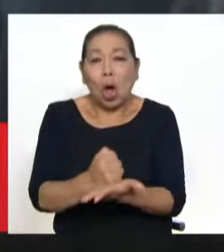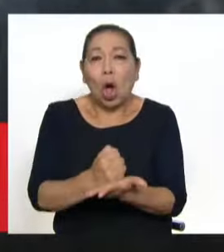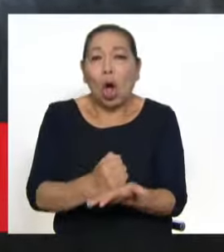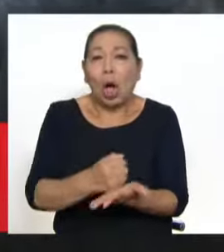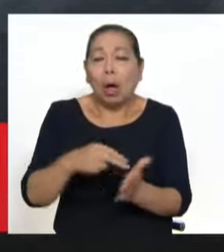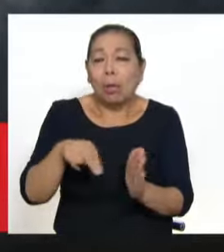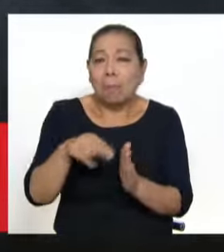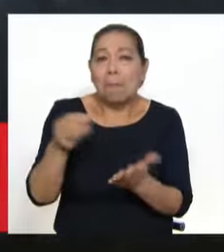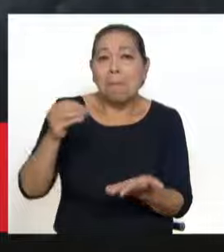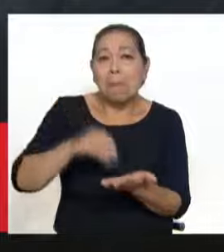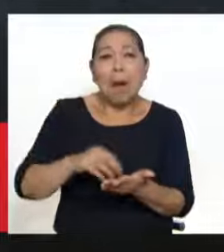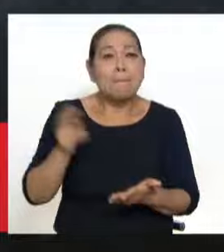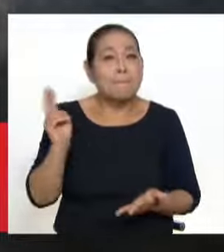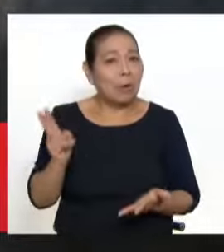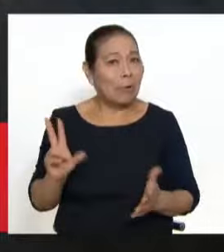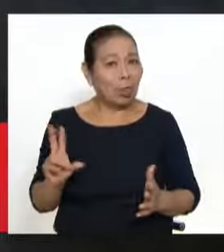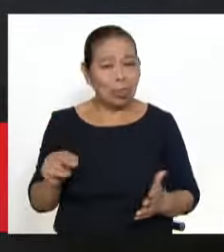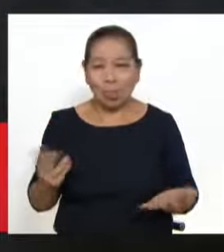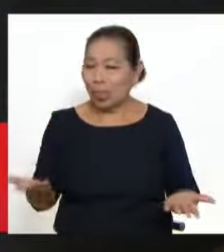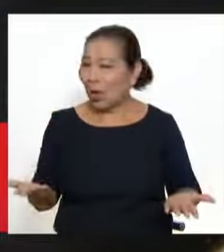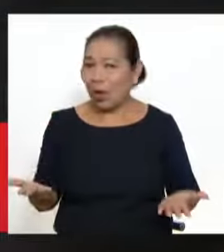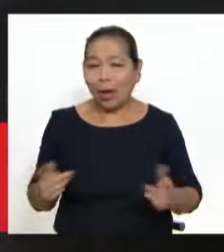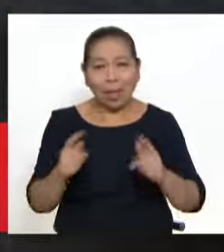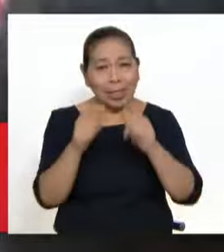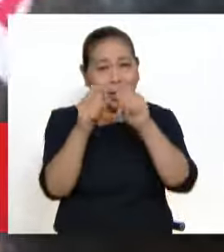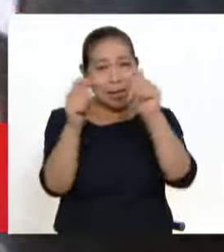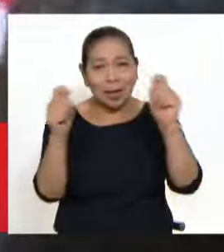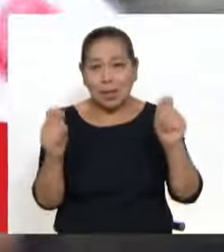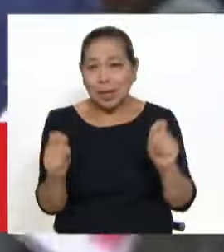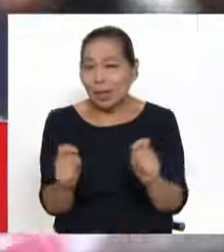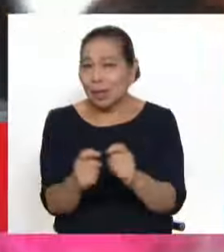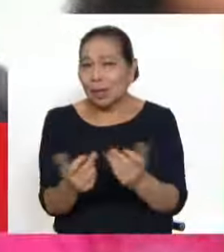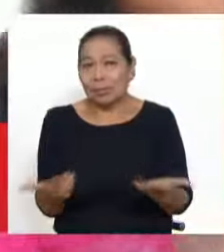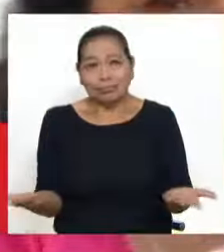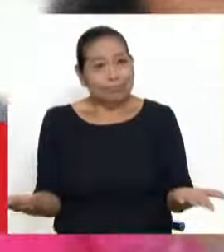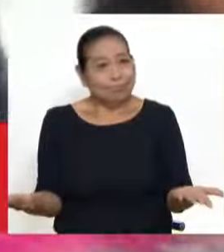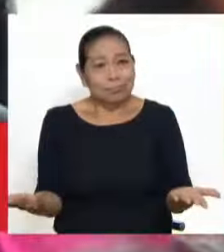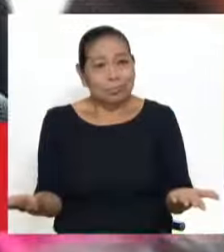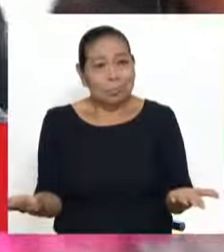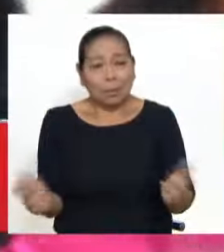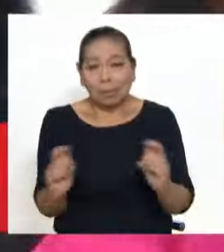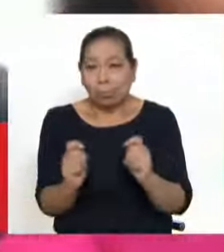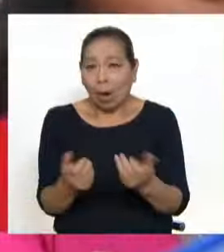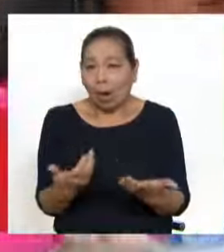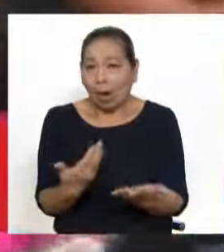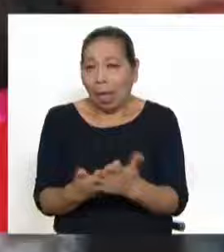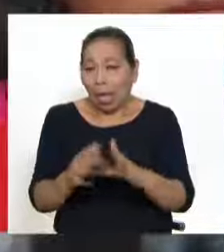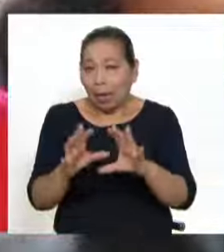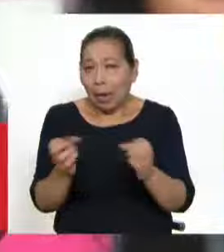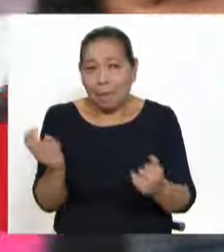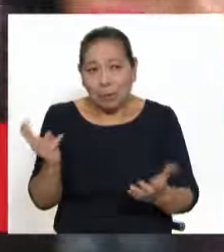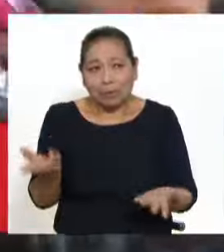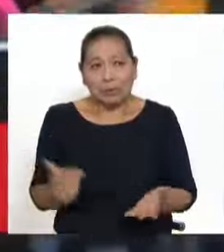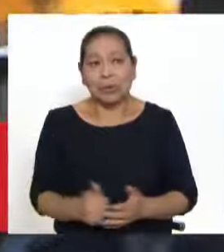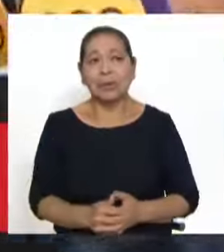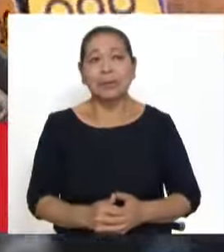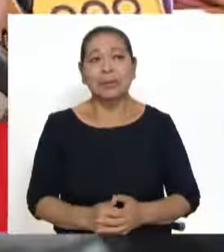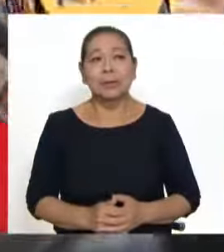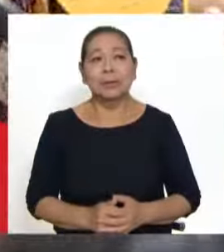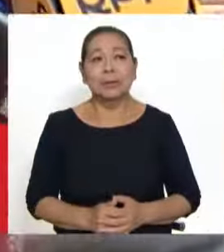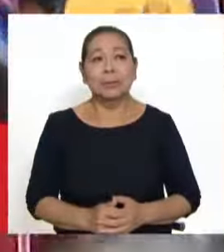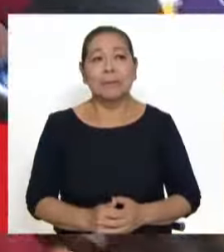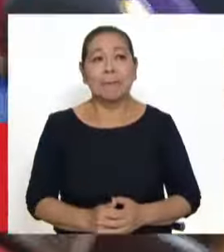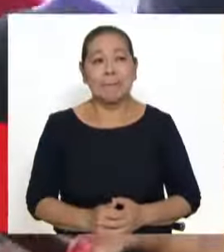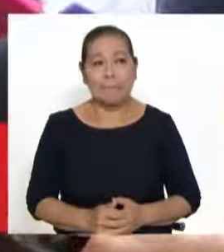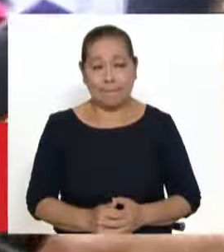que reincorpora a maestros que no están titulados o que por lo menos no pasaron la prueba de evaluación docente al magisterio?